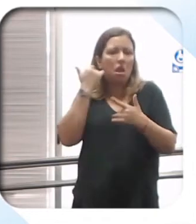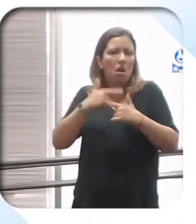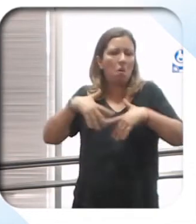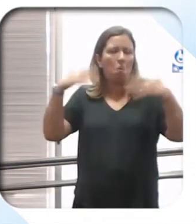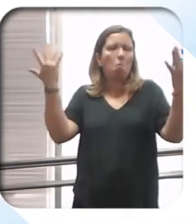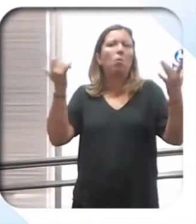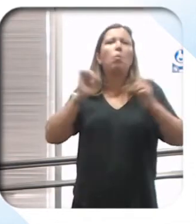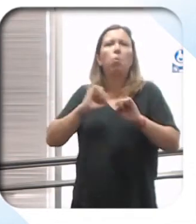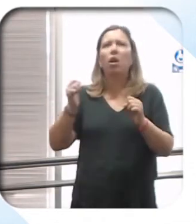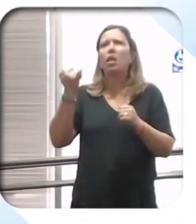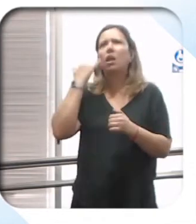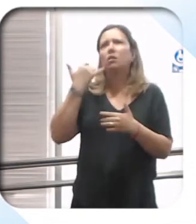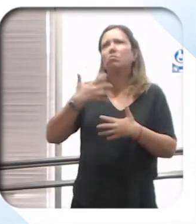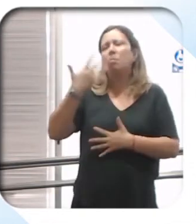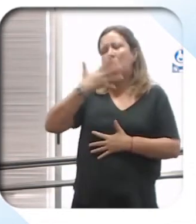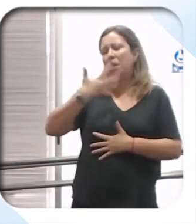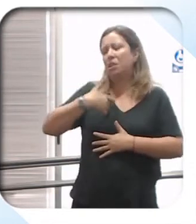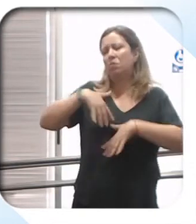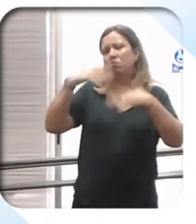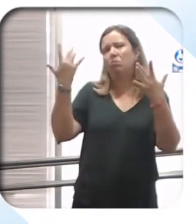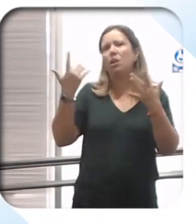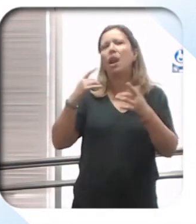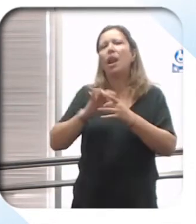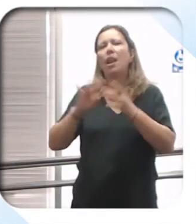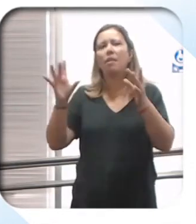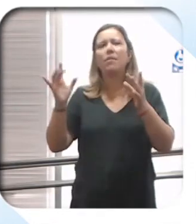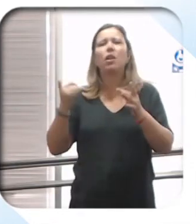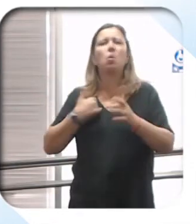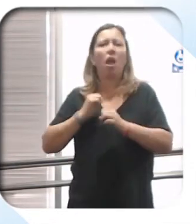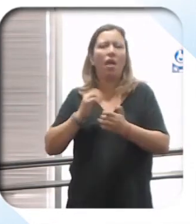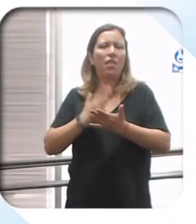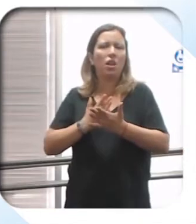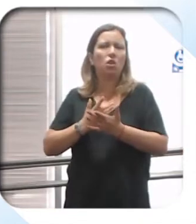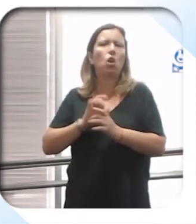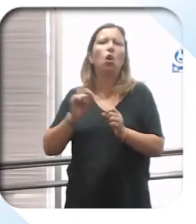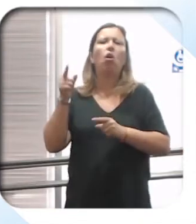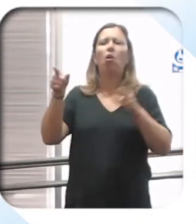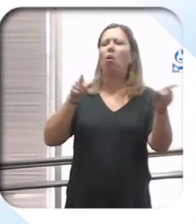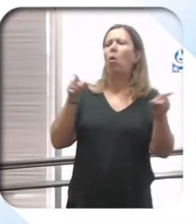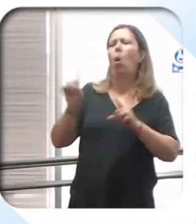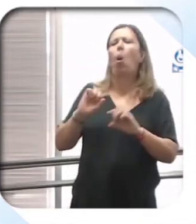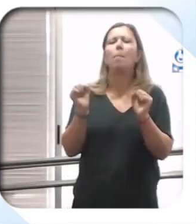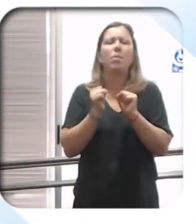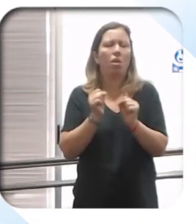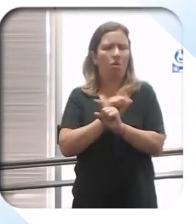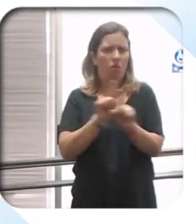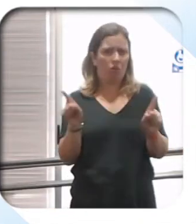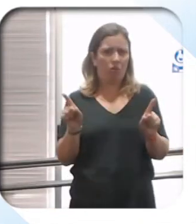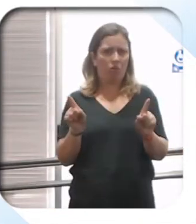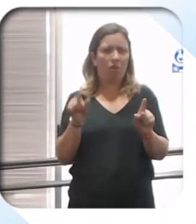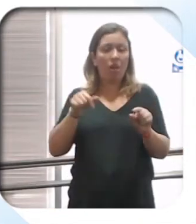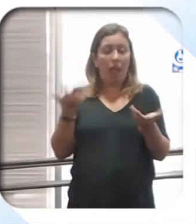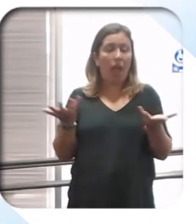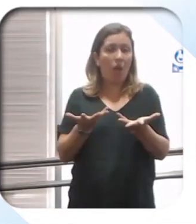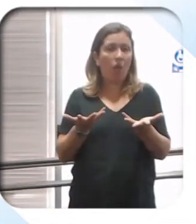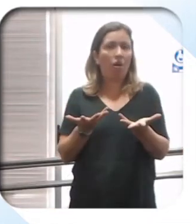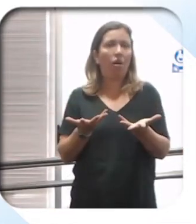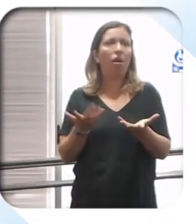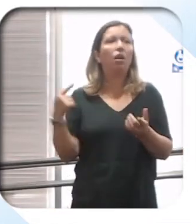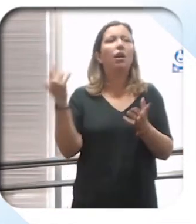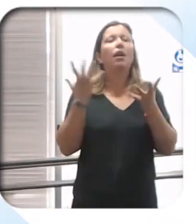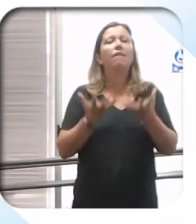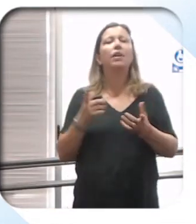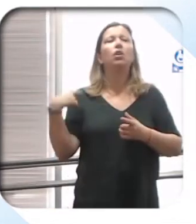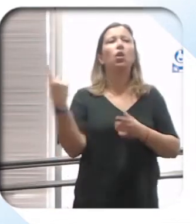también puedo sentir placer sexual para poder tener una sexualidad plena, sin prejuicios ni miedos. Este es el presente, me gustaría que